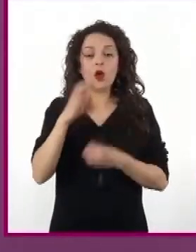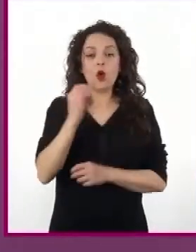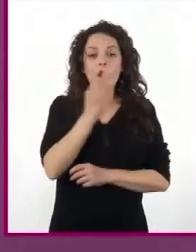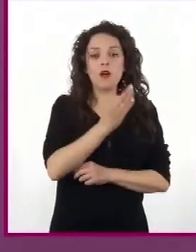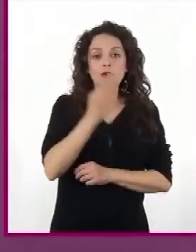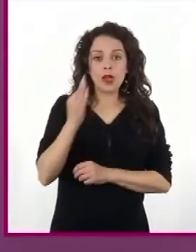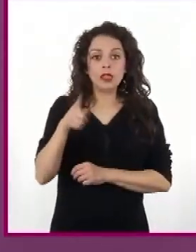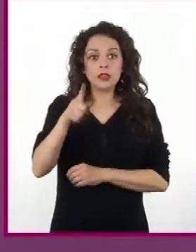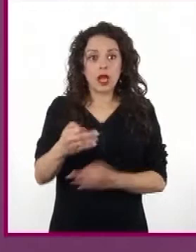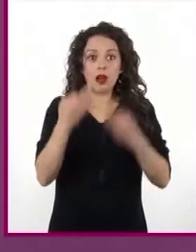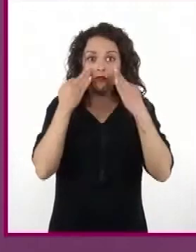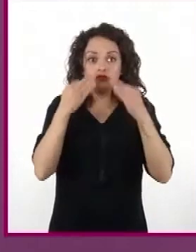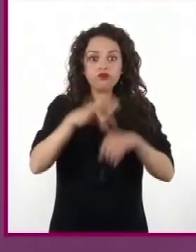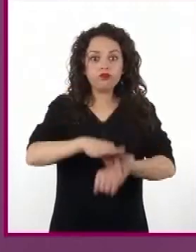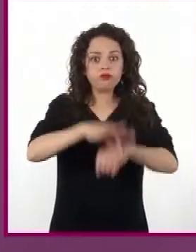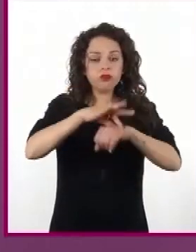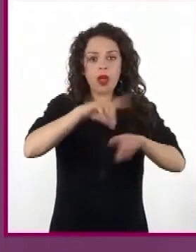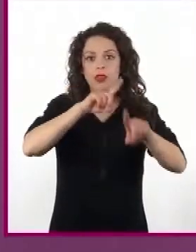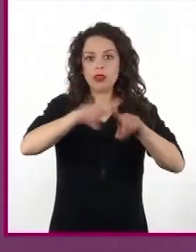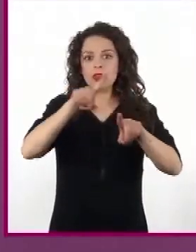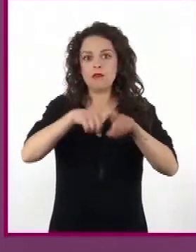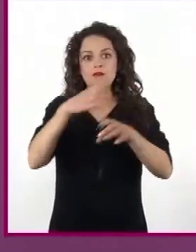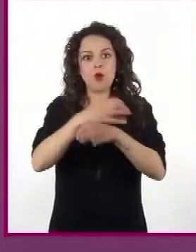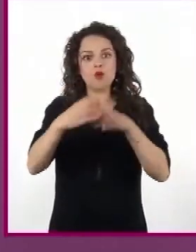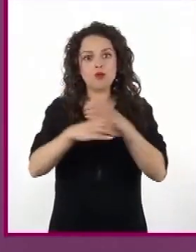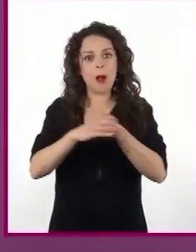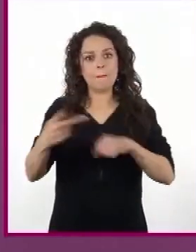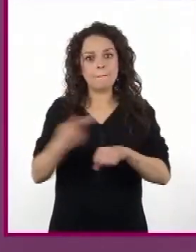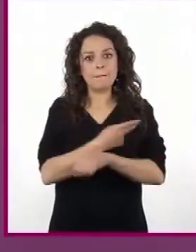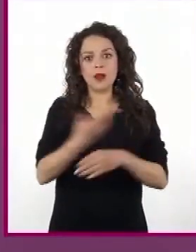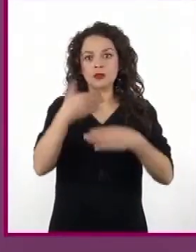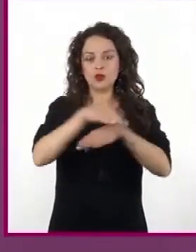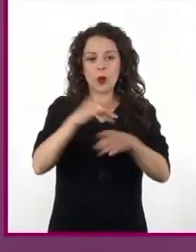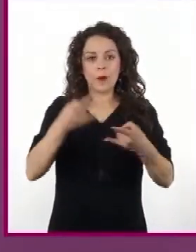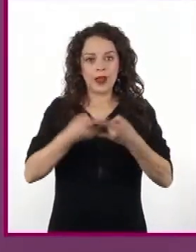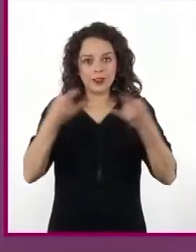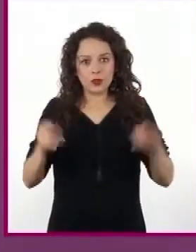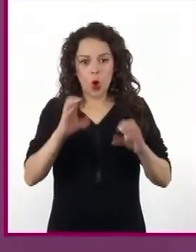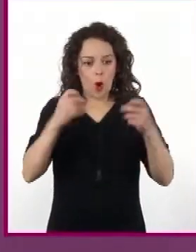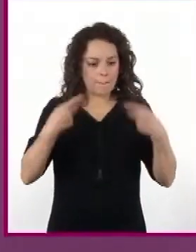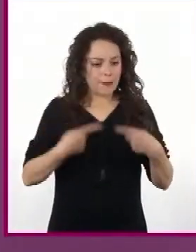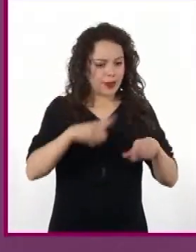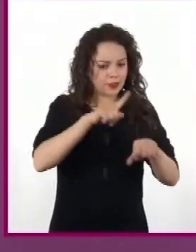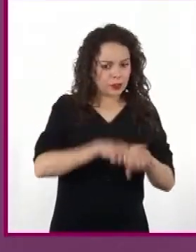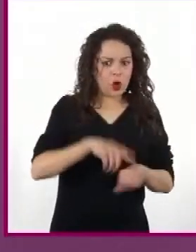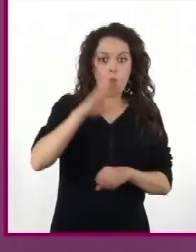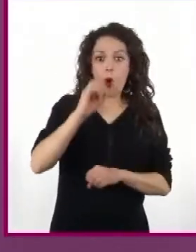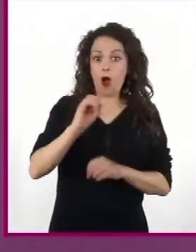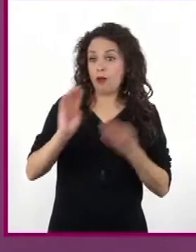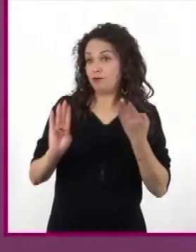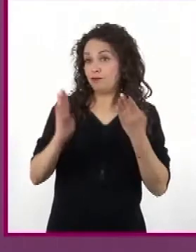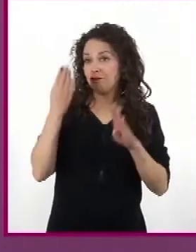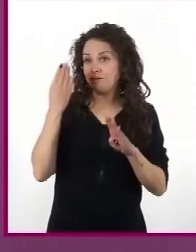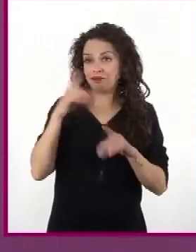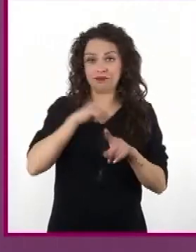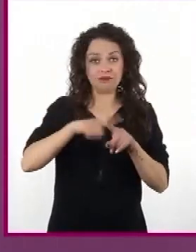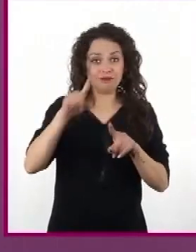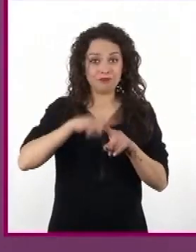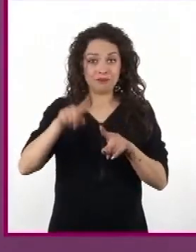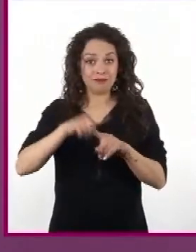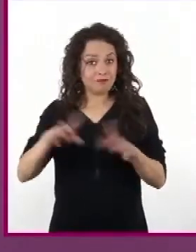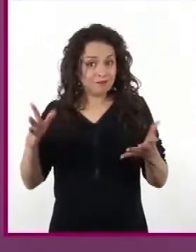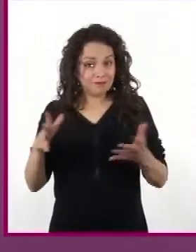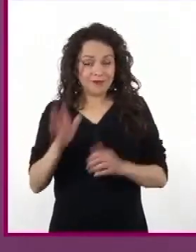fueron testigos de diversos sucesos históricos, hechos personales o de ciertos acontecimientos universales. ¿Listas y